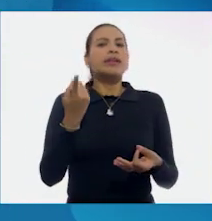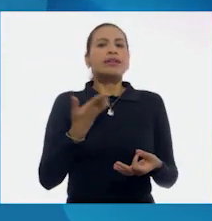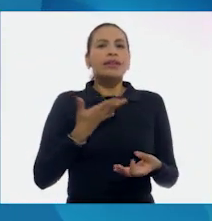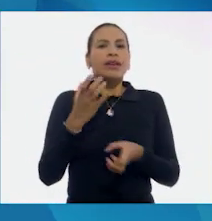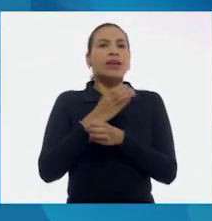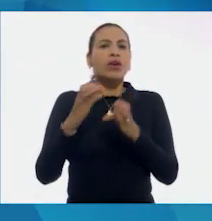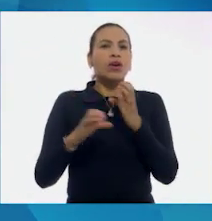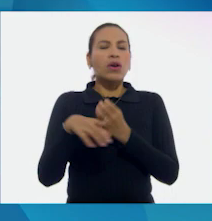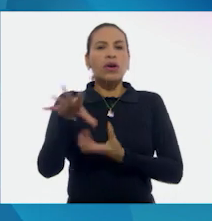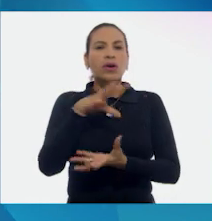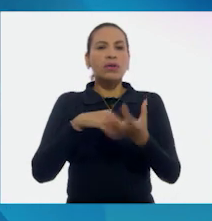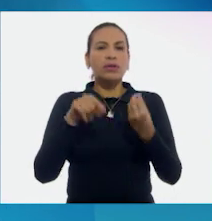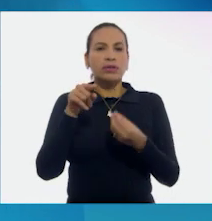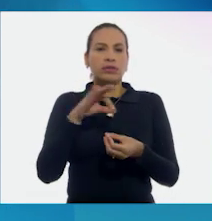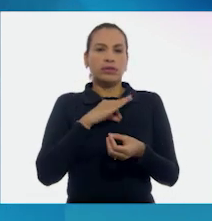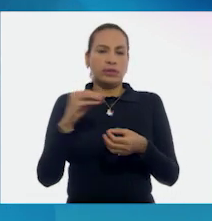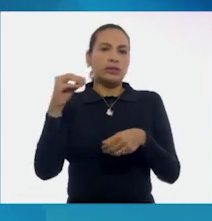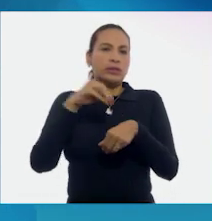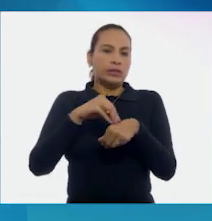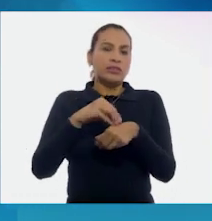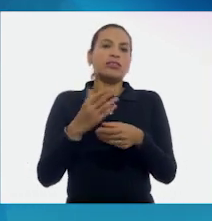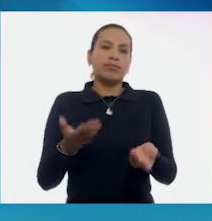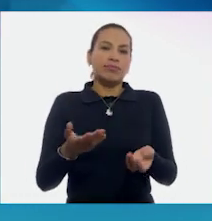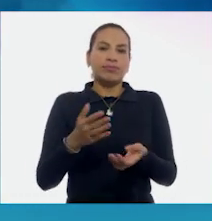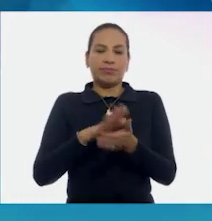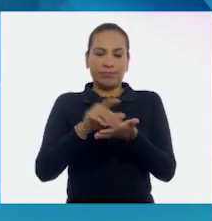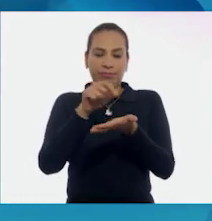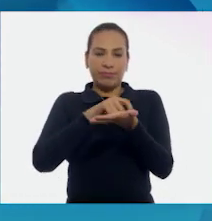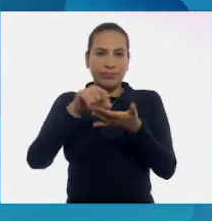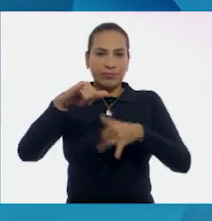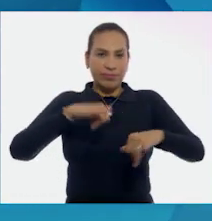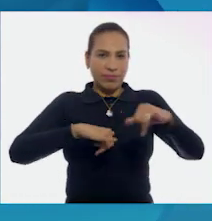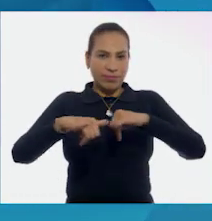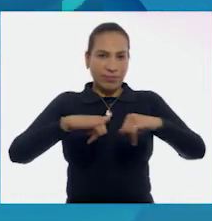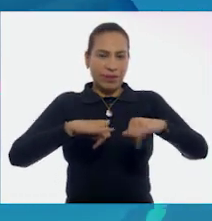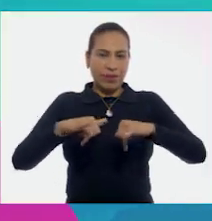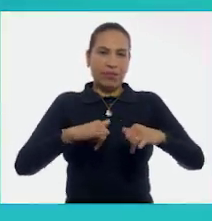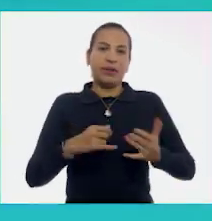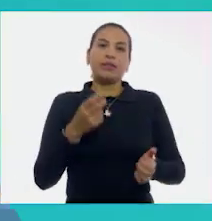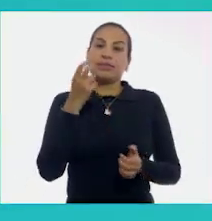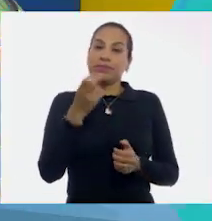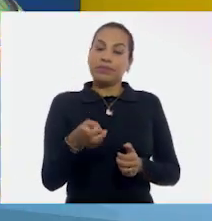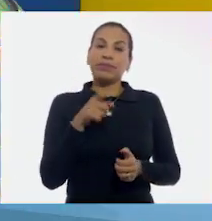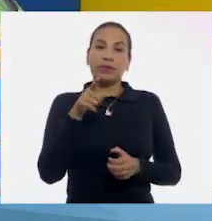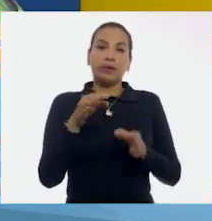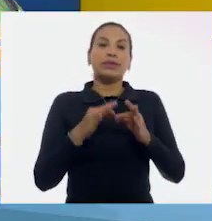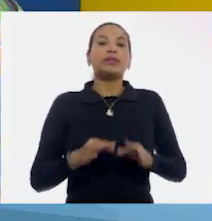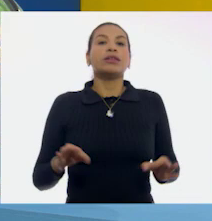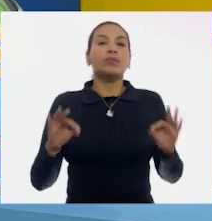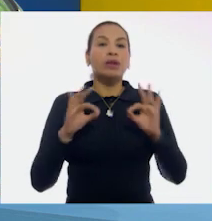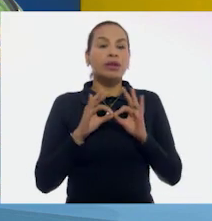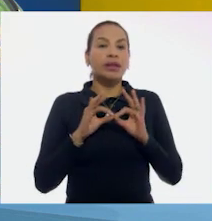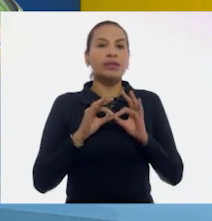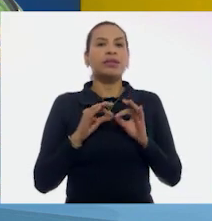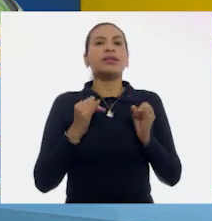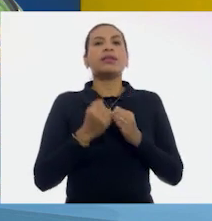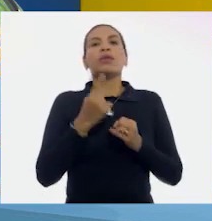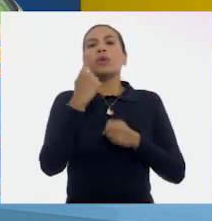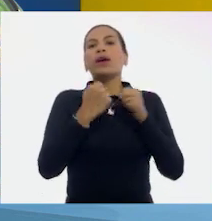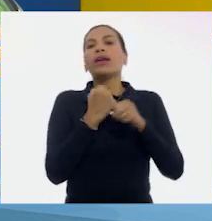había, y lo cartografiaron, es decir, trazaron los mapas. Exacto, eso fue importantísimo. Y tan